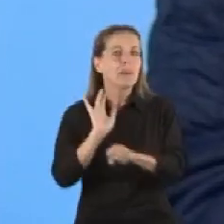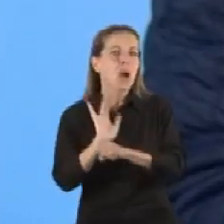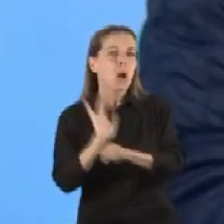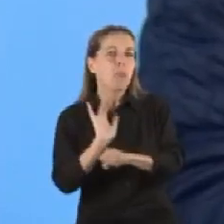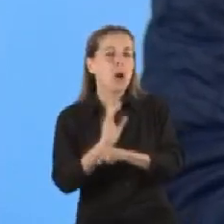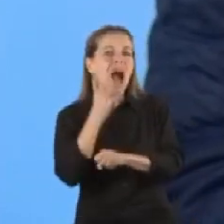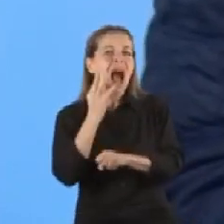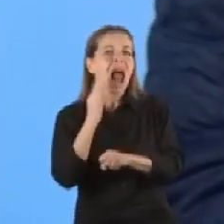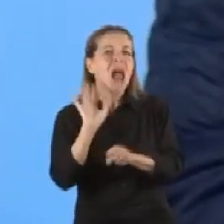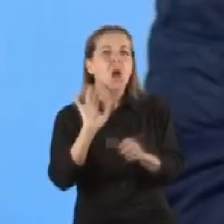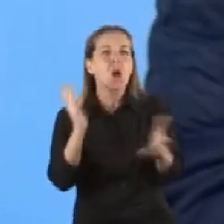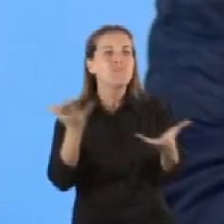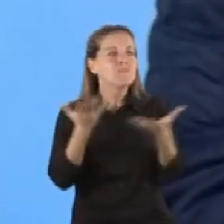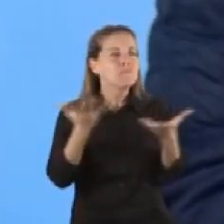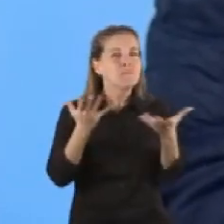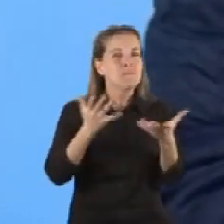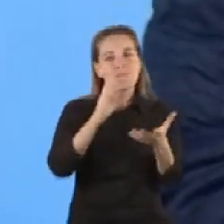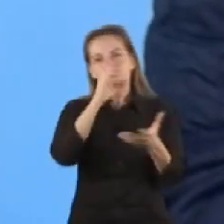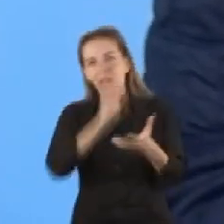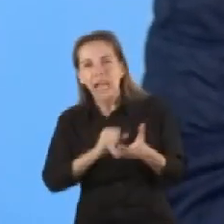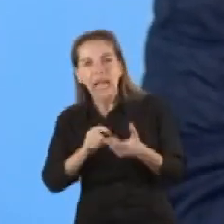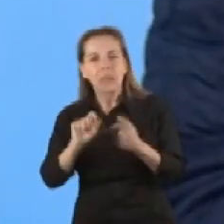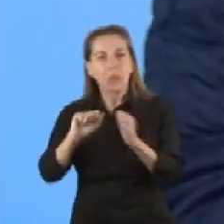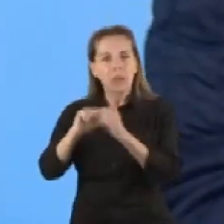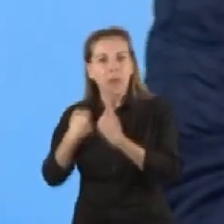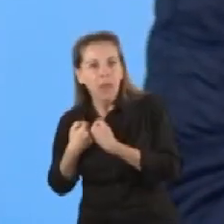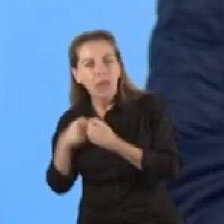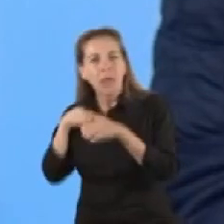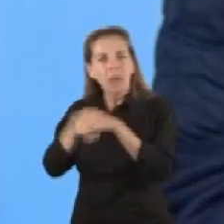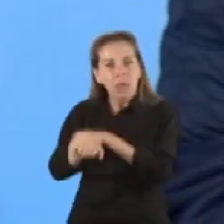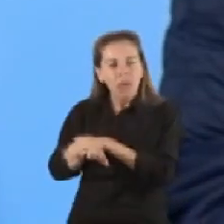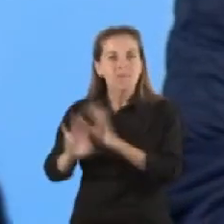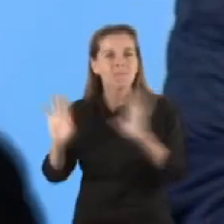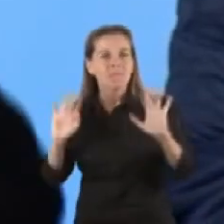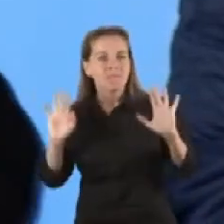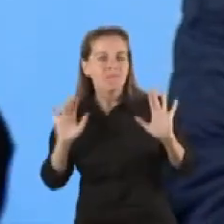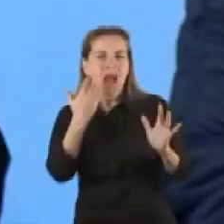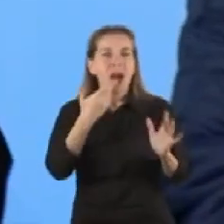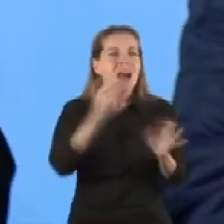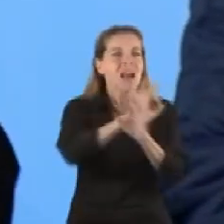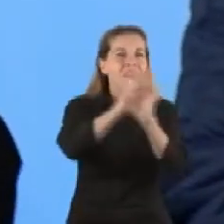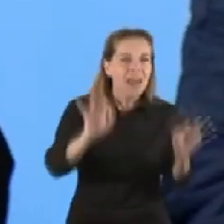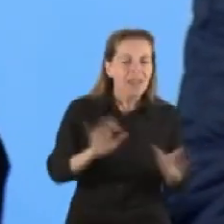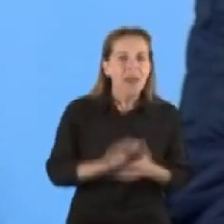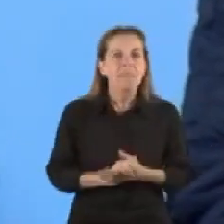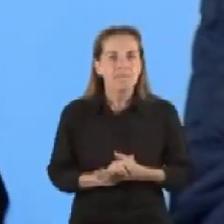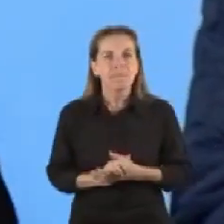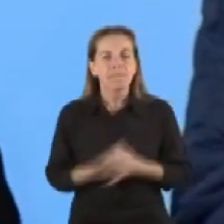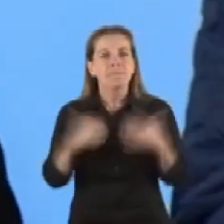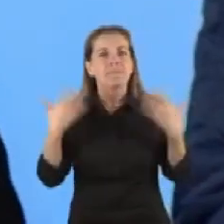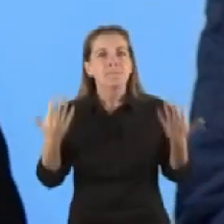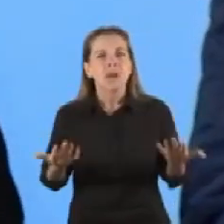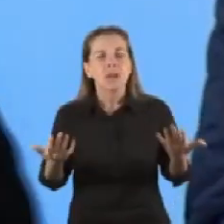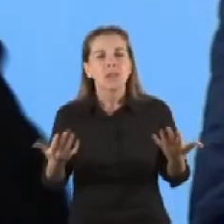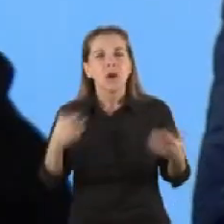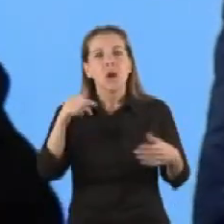tabú, un tema del que no queríamos hablar, un tema que nos incomodaba. Y por eso esta lógica